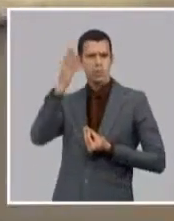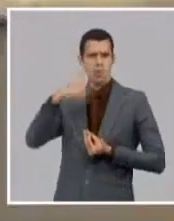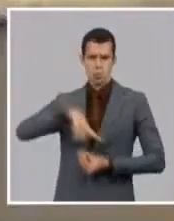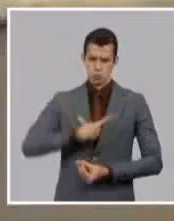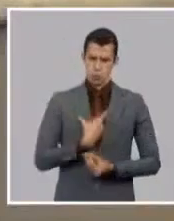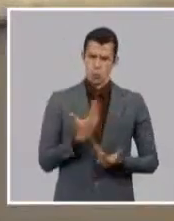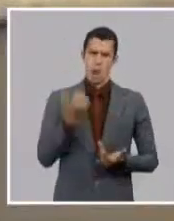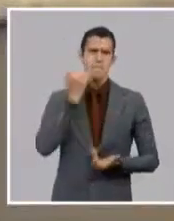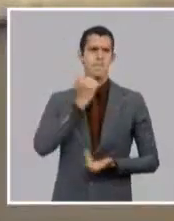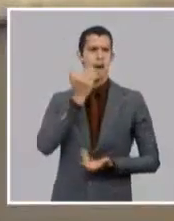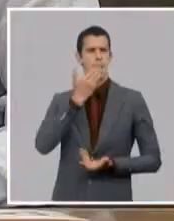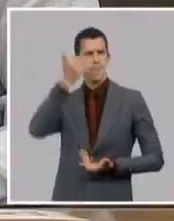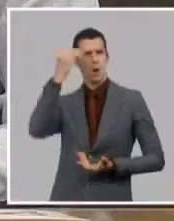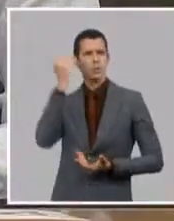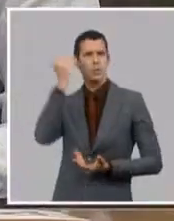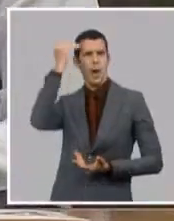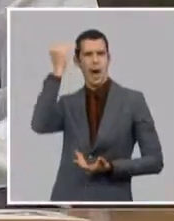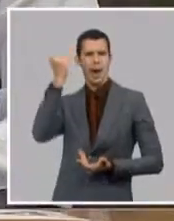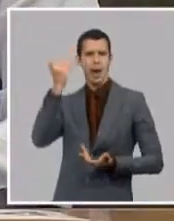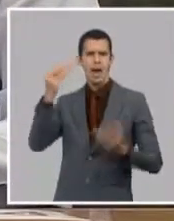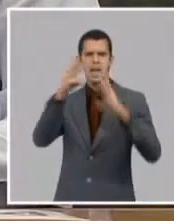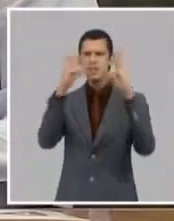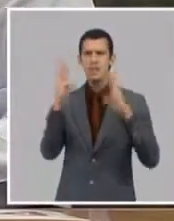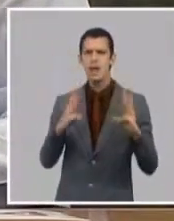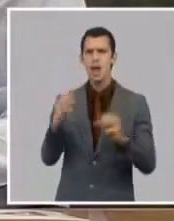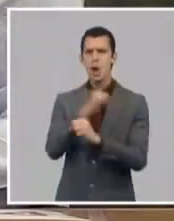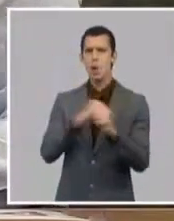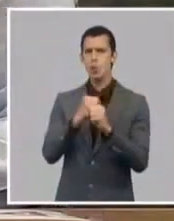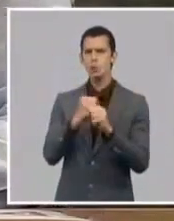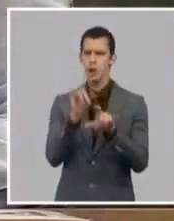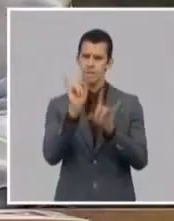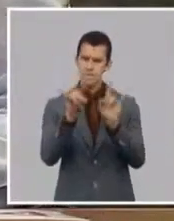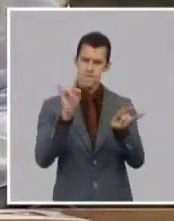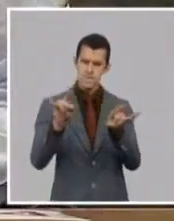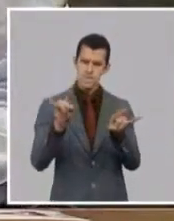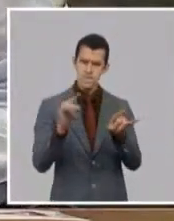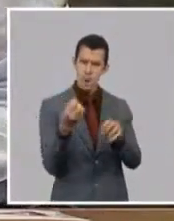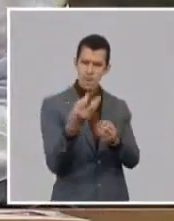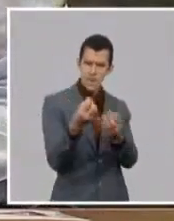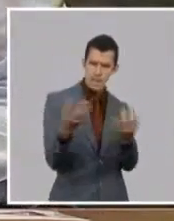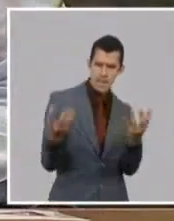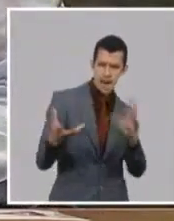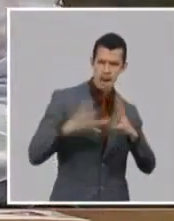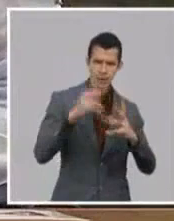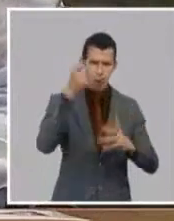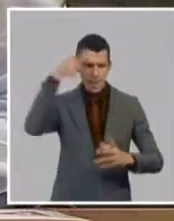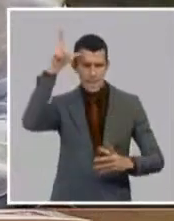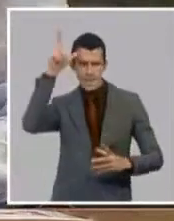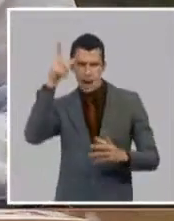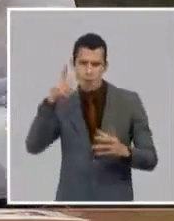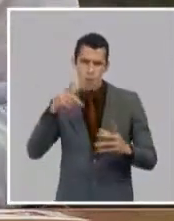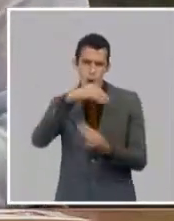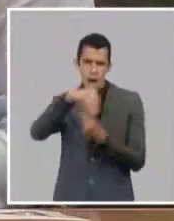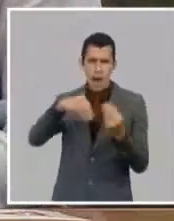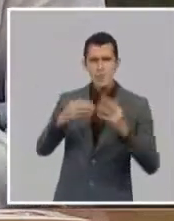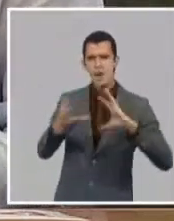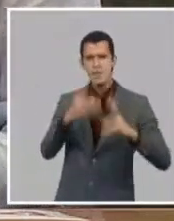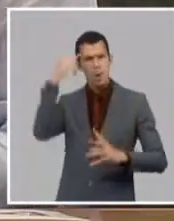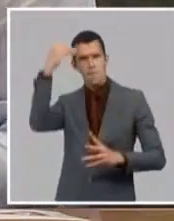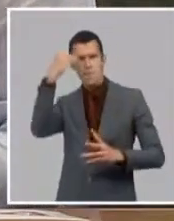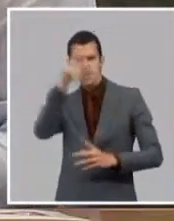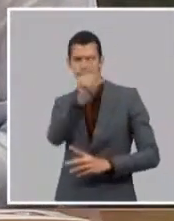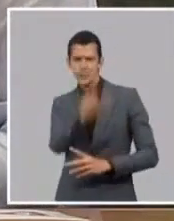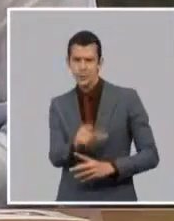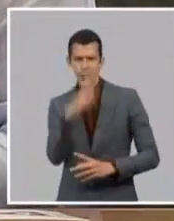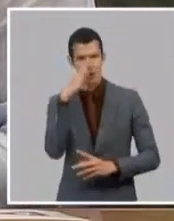ejército, lamentablemente es como la fábula de Esopo, las lenguas, la lengua sirve para lo bueno y para lo